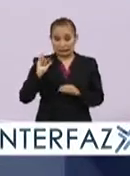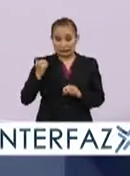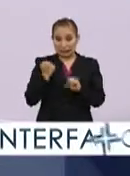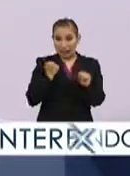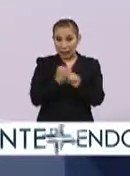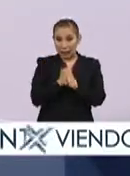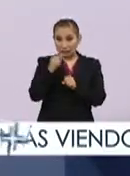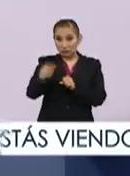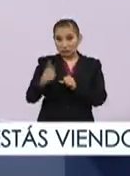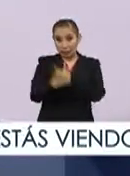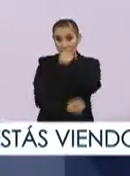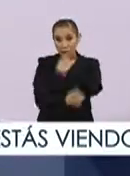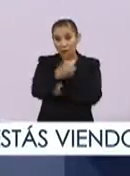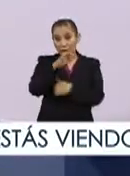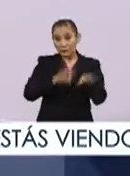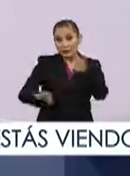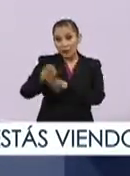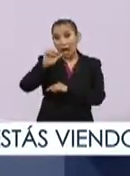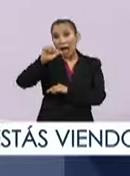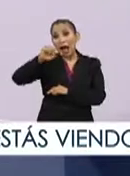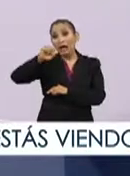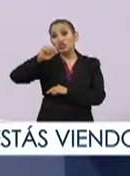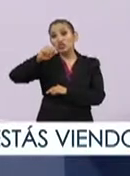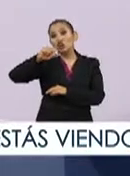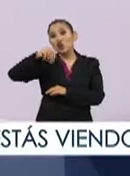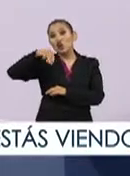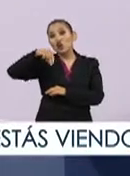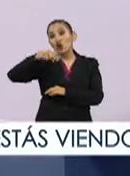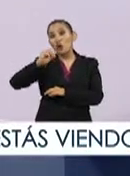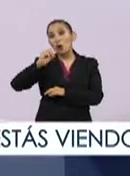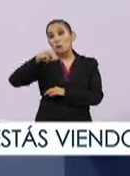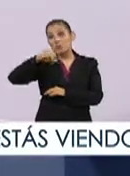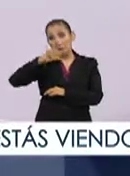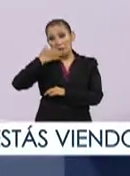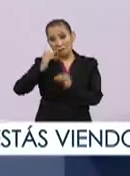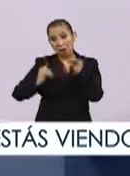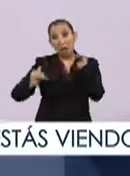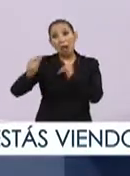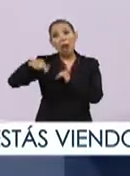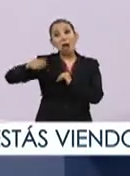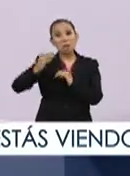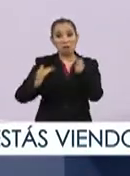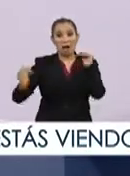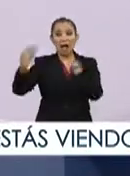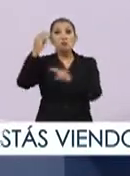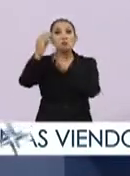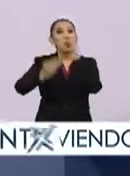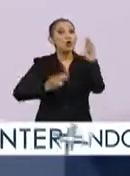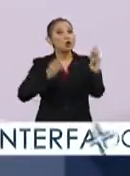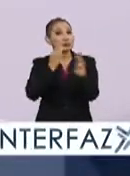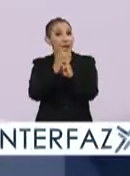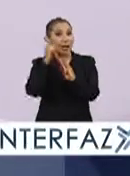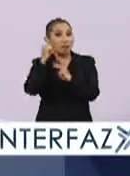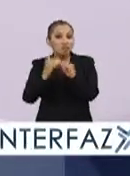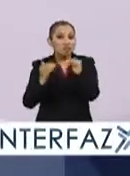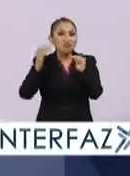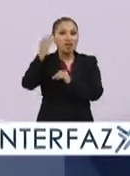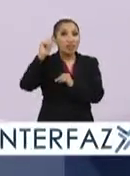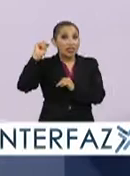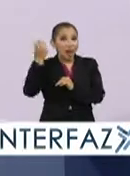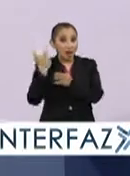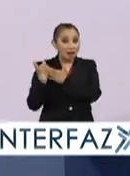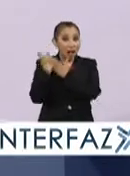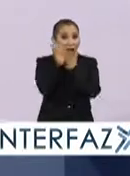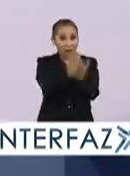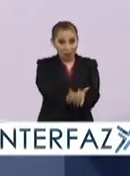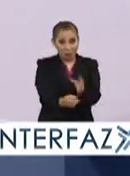últimos años, las carreras de física y astronomía se han colocado en buenas posiciones dentro de los rankings mundiales y el avance de la tecnología